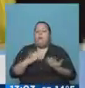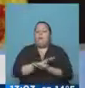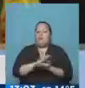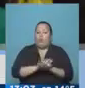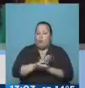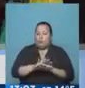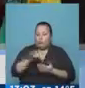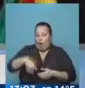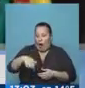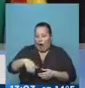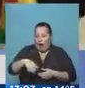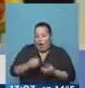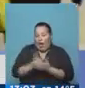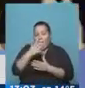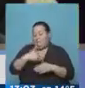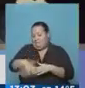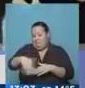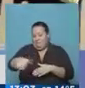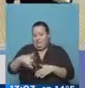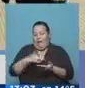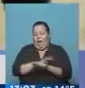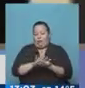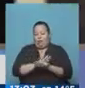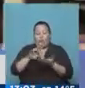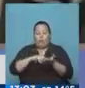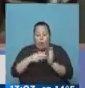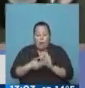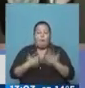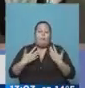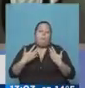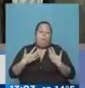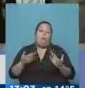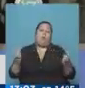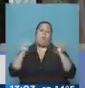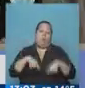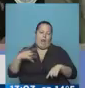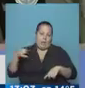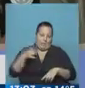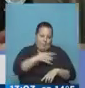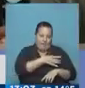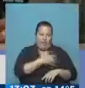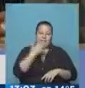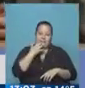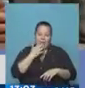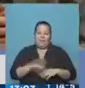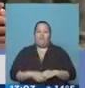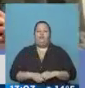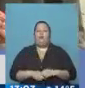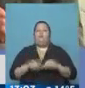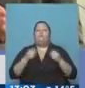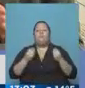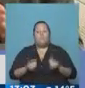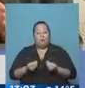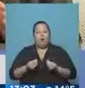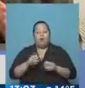en estas primeras horas el este conflicto y que pueda entonces normalizarse el servicio del tren sarmiento porque